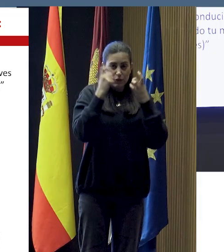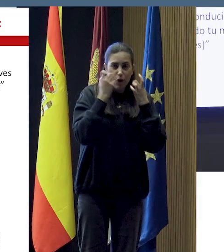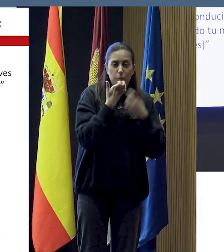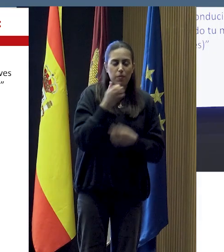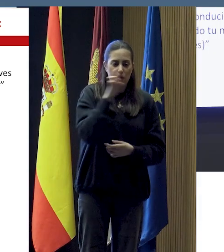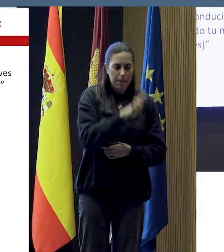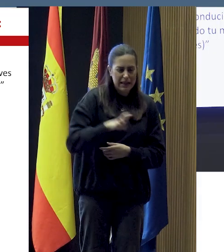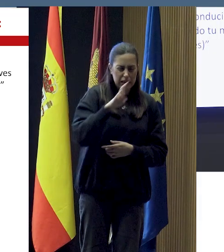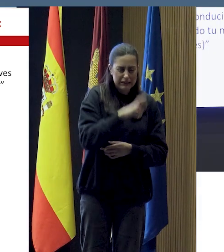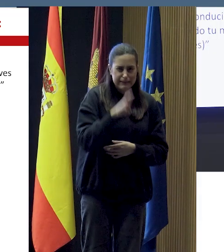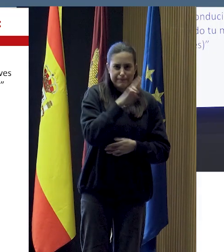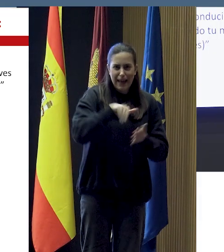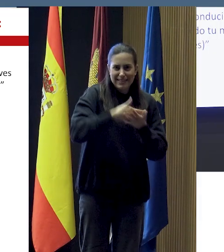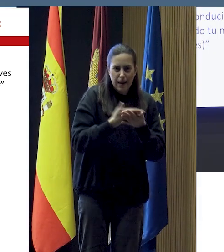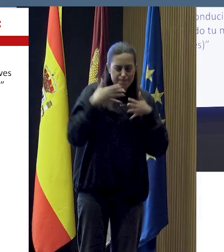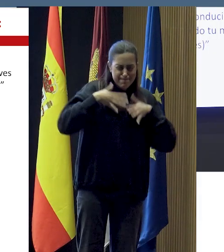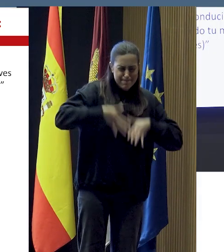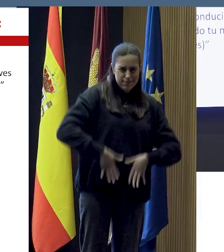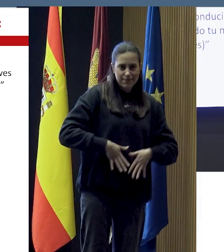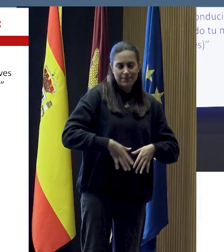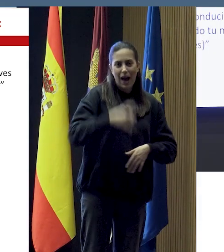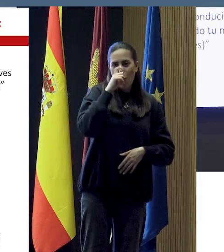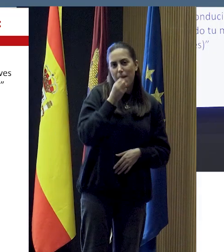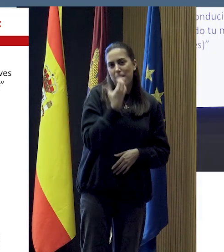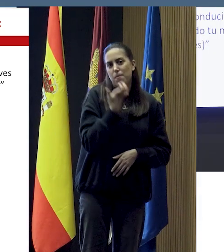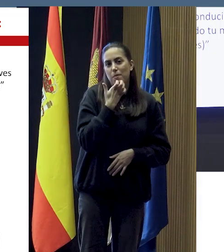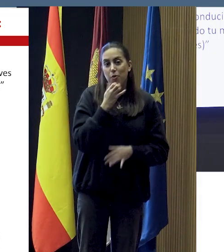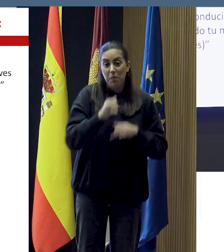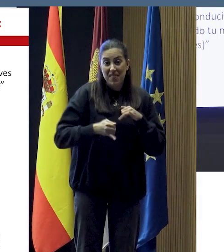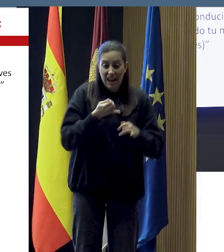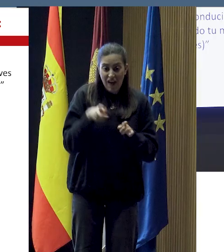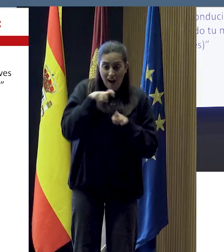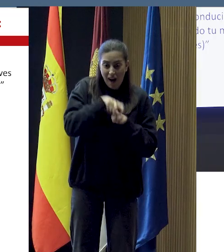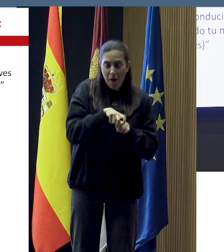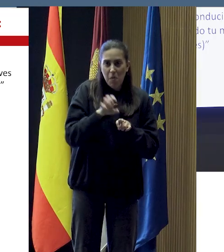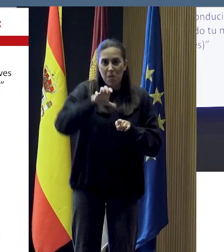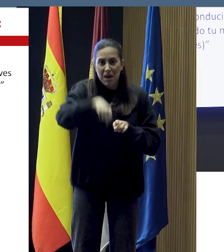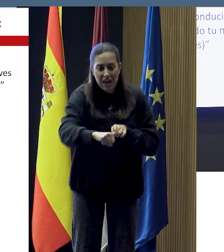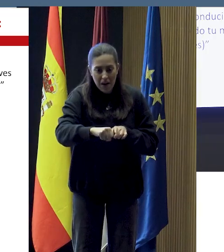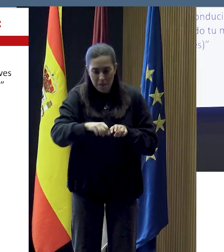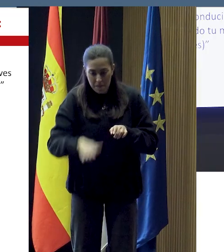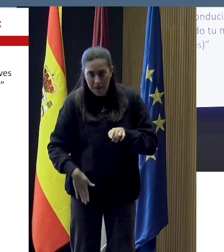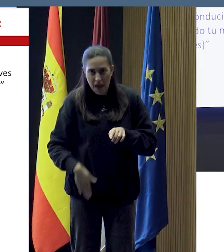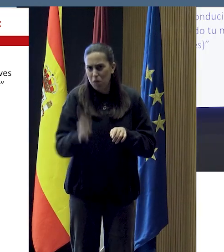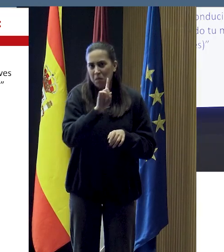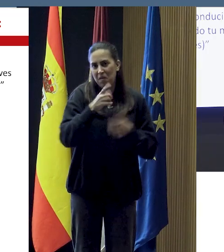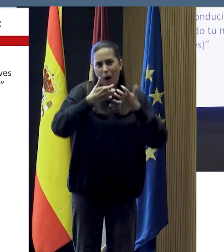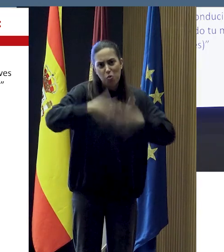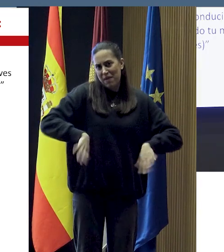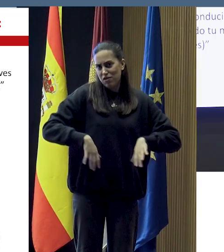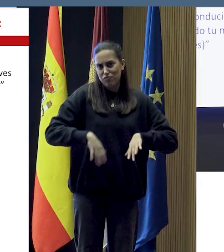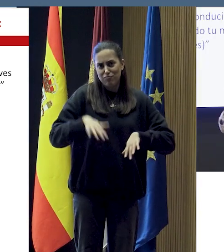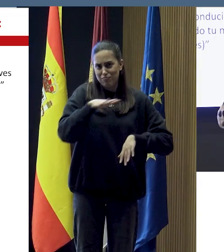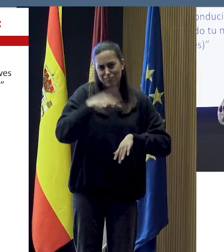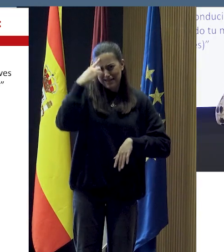repetición, repetición, repetición, pero que llega un momento que nadie piensa cuando se sube a la bici en coger el manillar, poner el pie, ya pedaleas al mismo tiempo